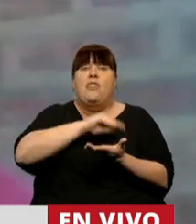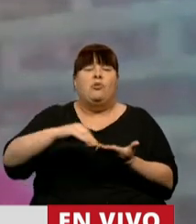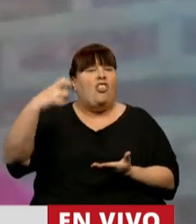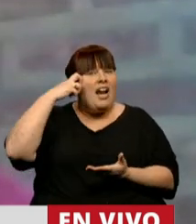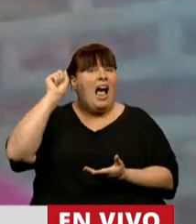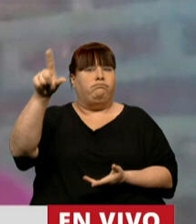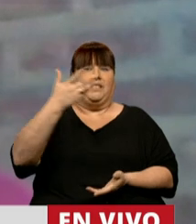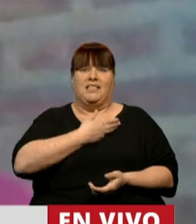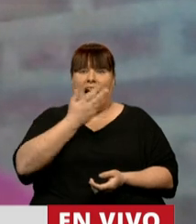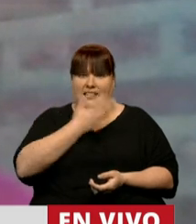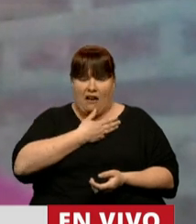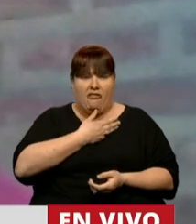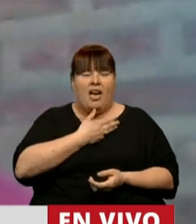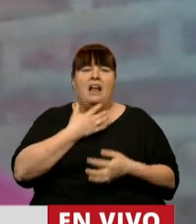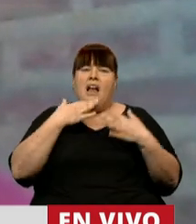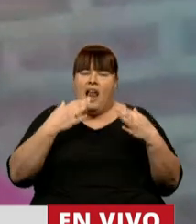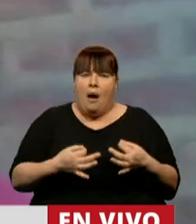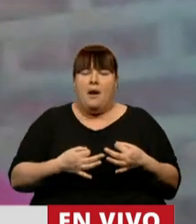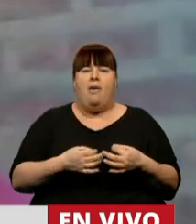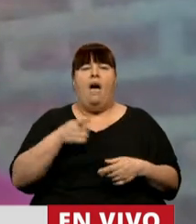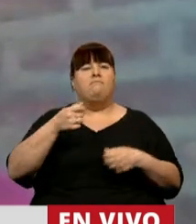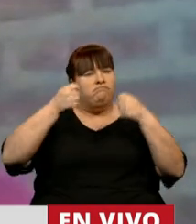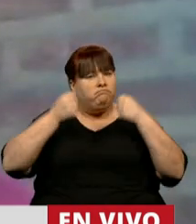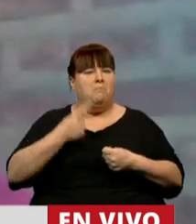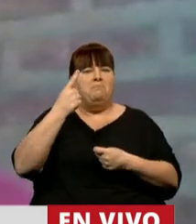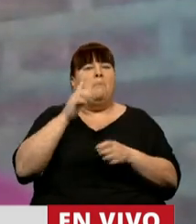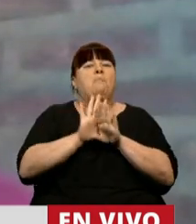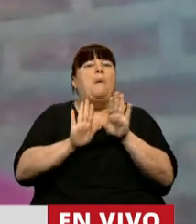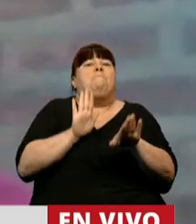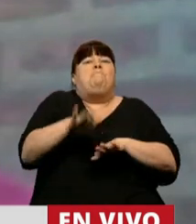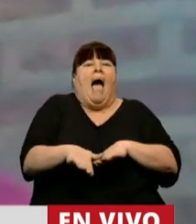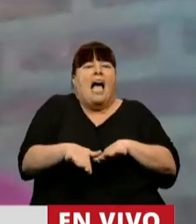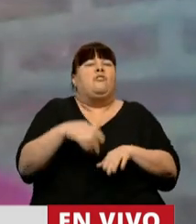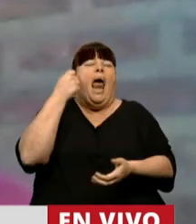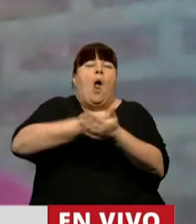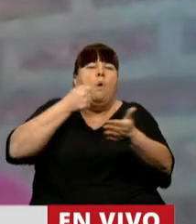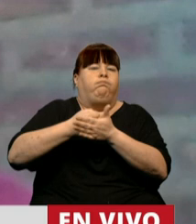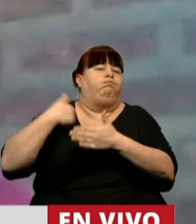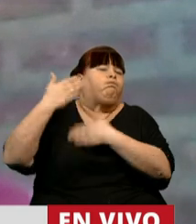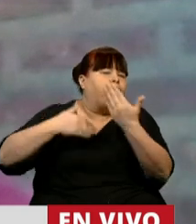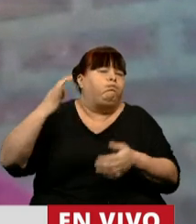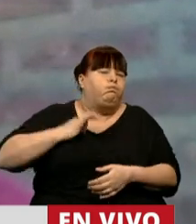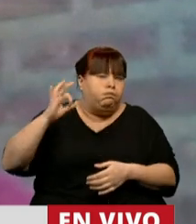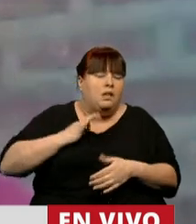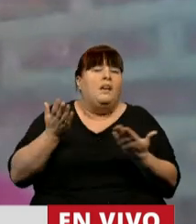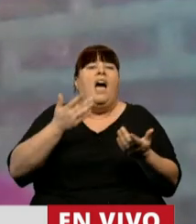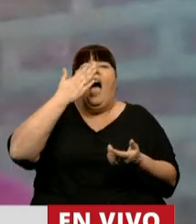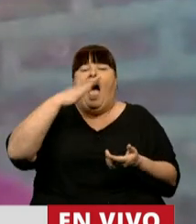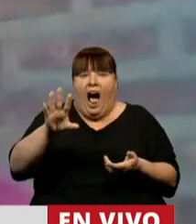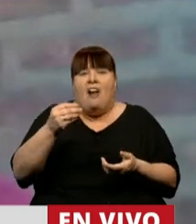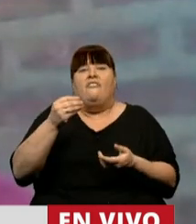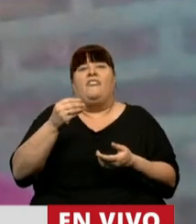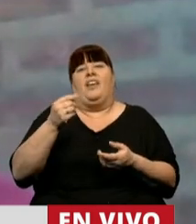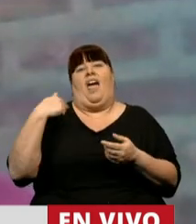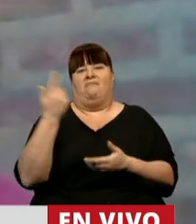radical de Santa Fe realmente puso el primer paso para para una lucha que llevó mucho tiempo y que Finalmente nos